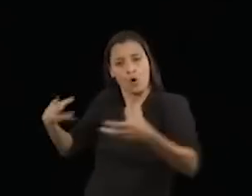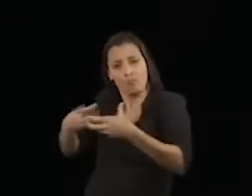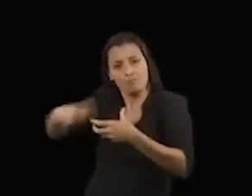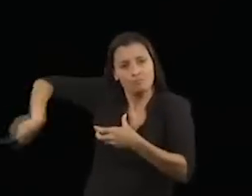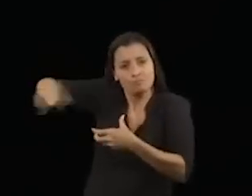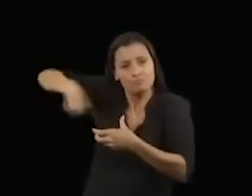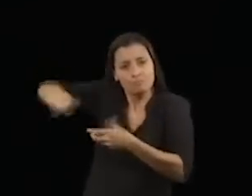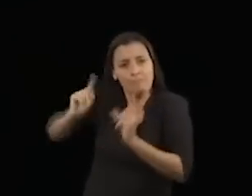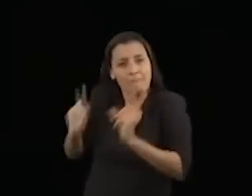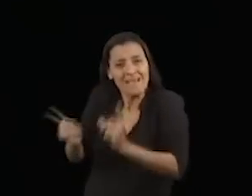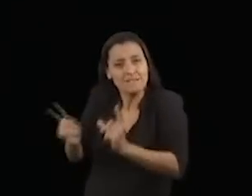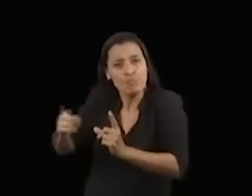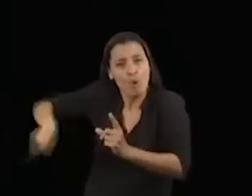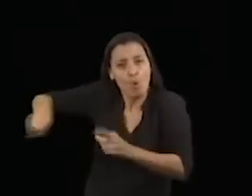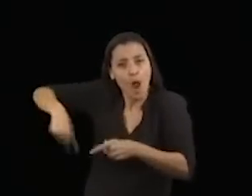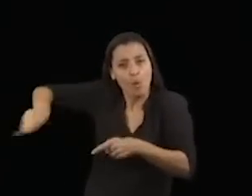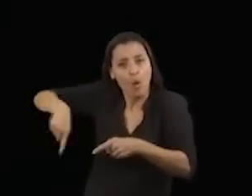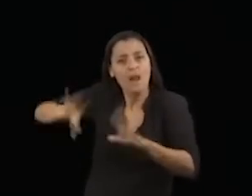menor,